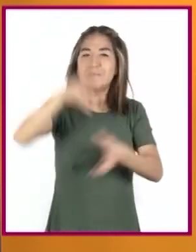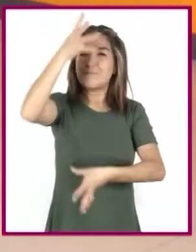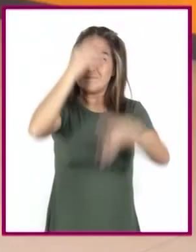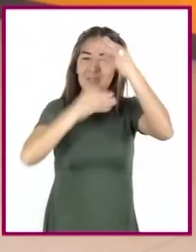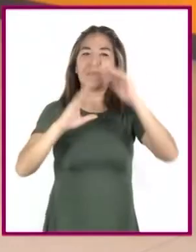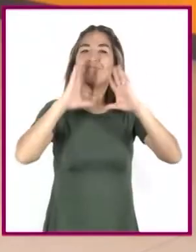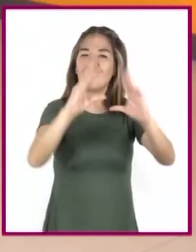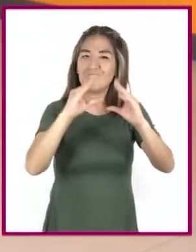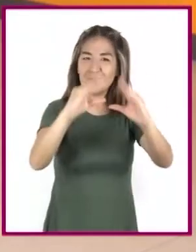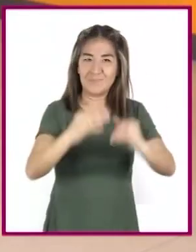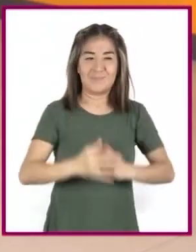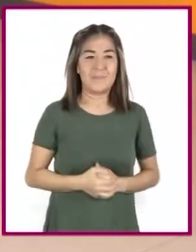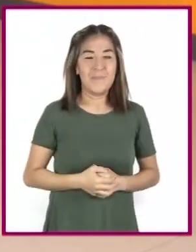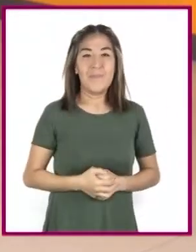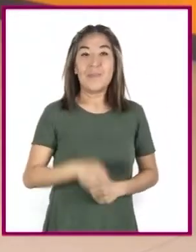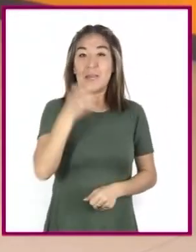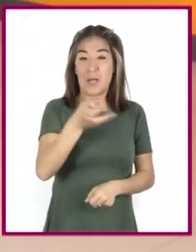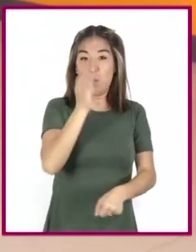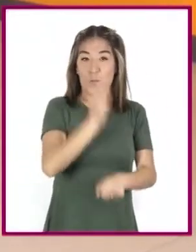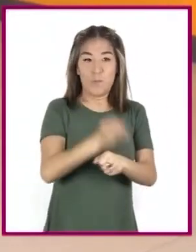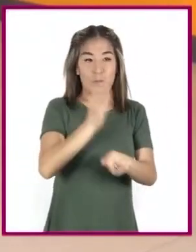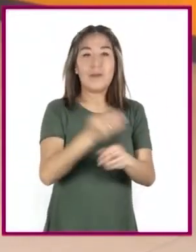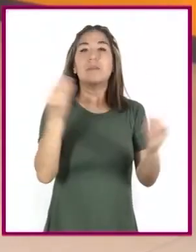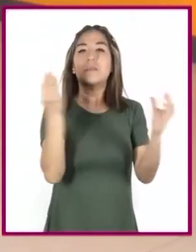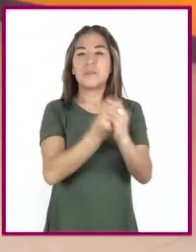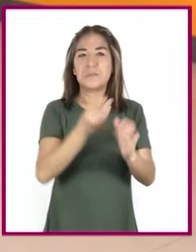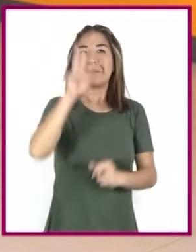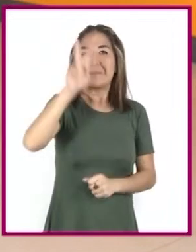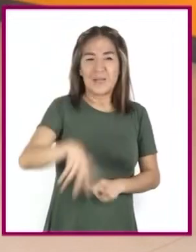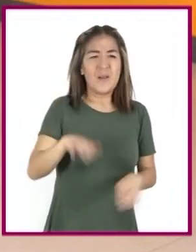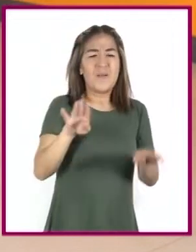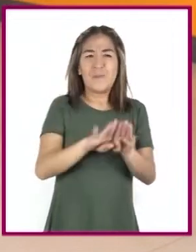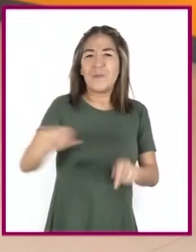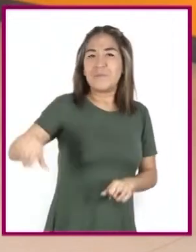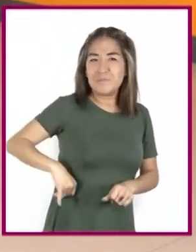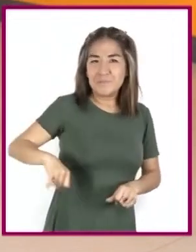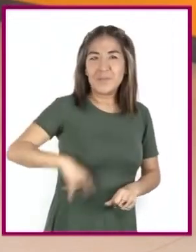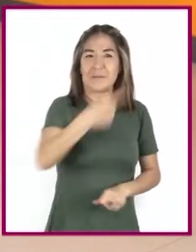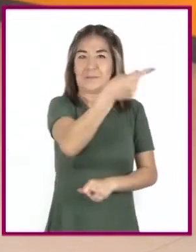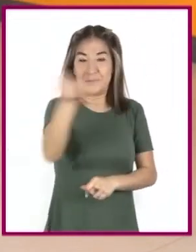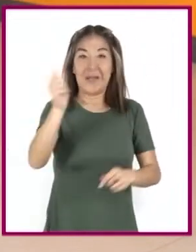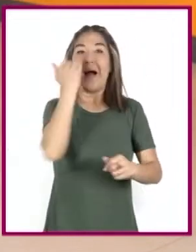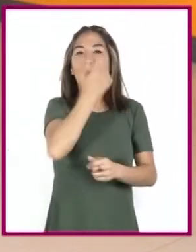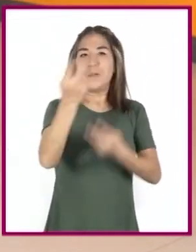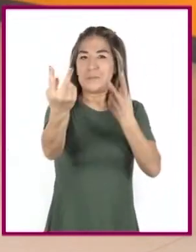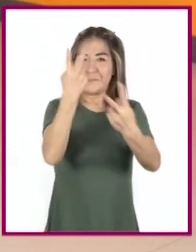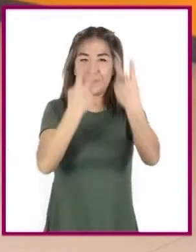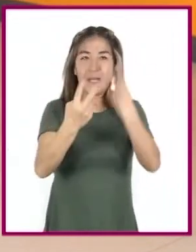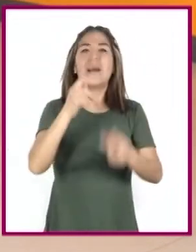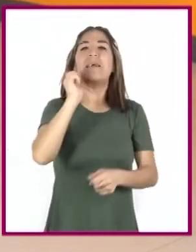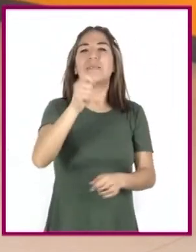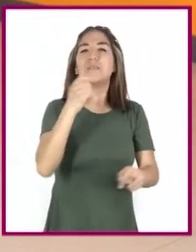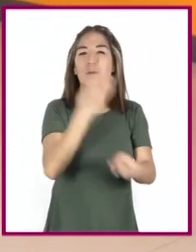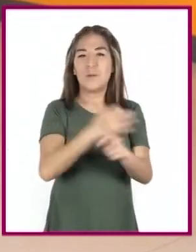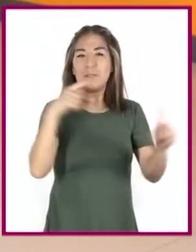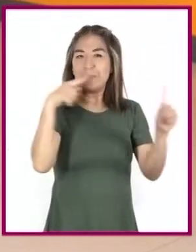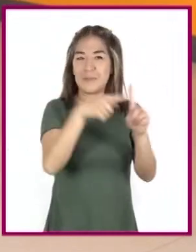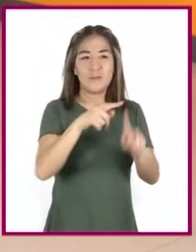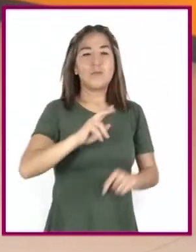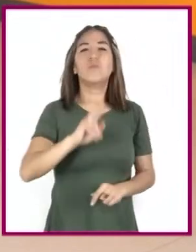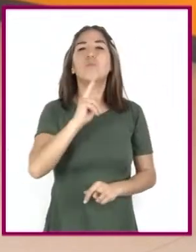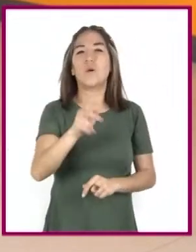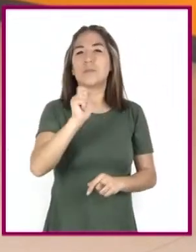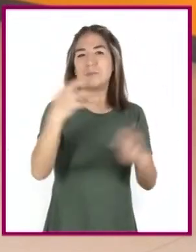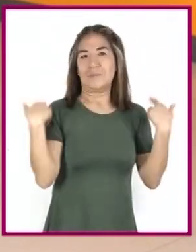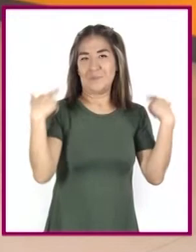aprendizajes. Y en esta sesión, que ha estado enriquecida por su presencia, no puede faltar la voz de un compañero